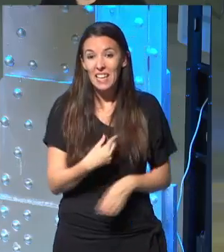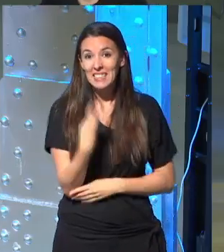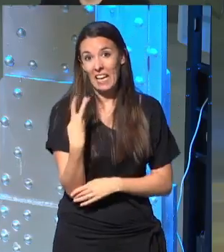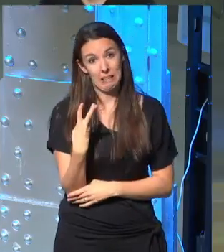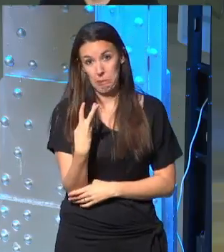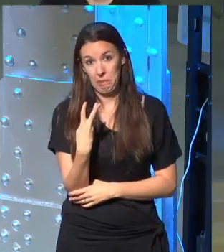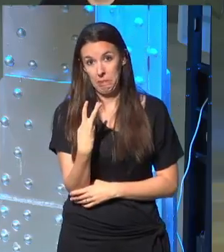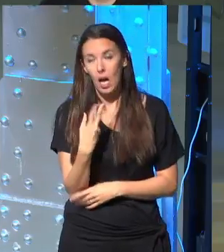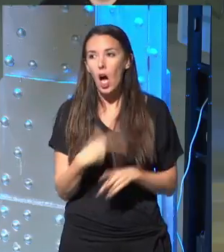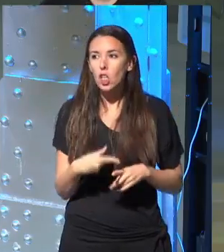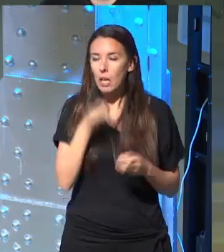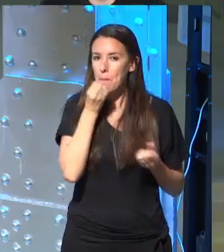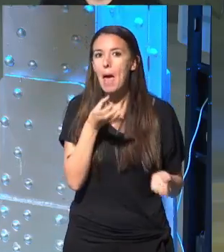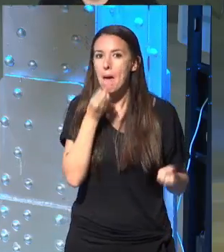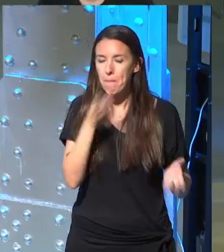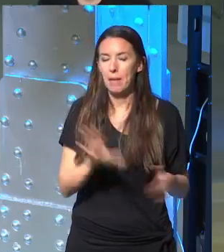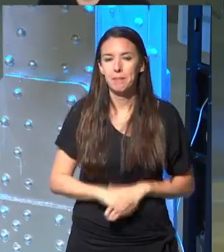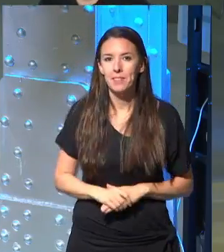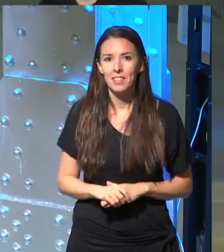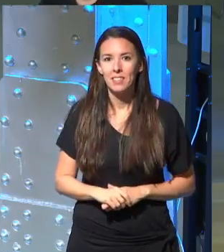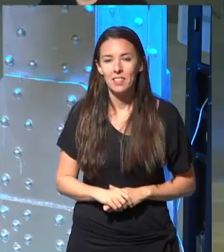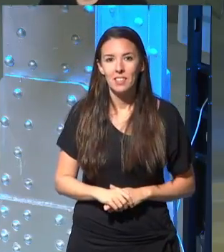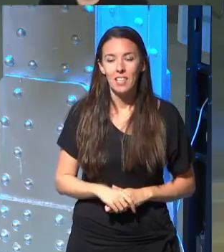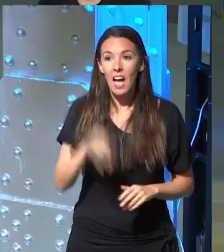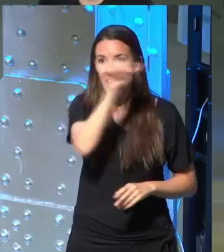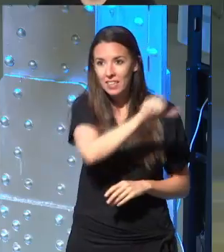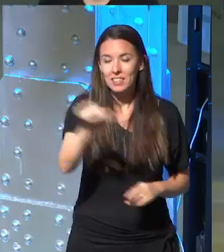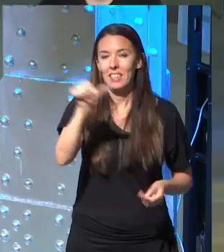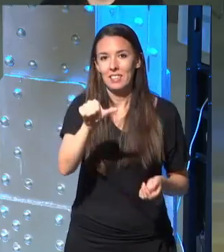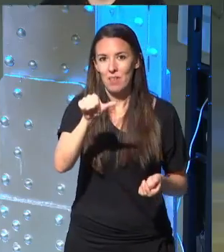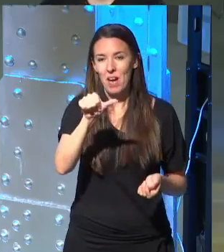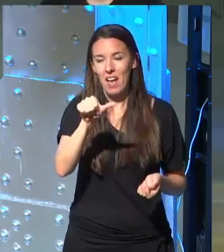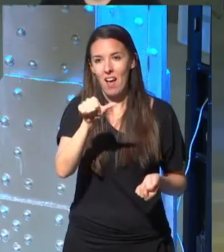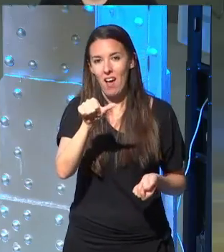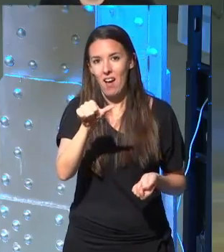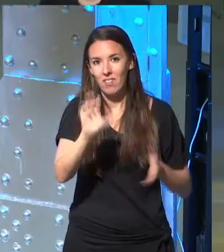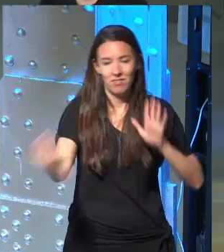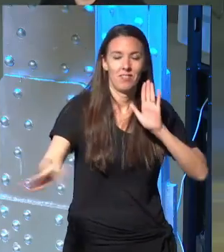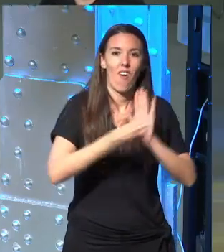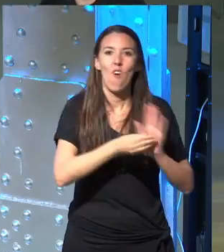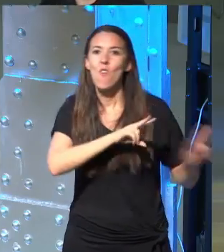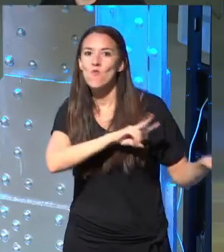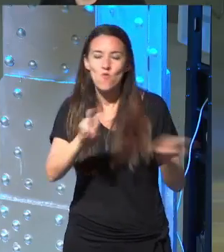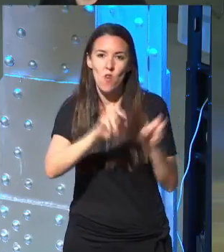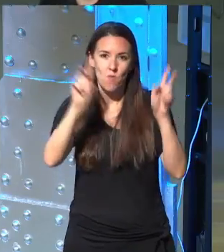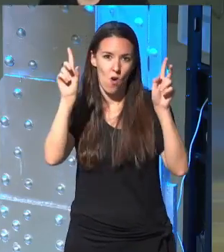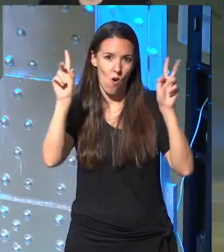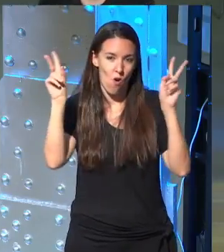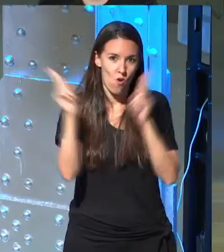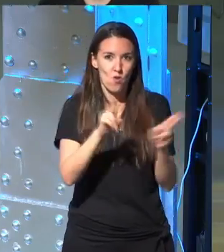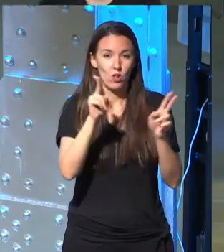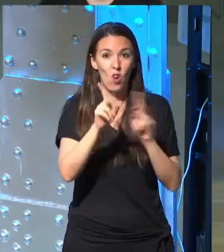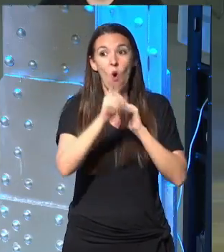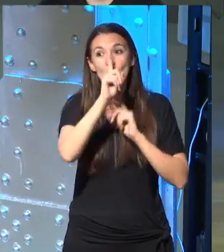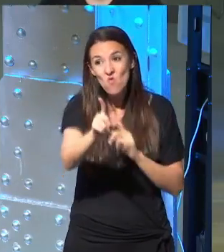O sea que la cosa va bien, va bien. Esta semana vamos a colgar un nuevo capítulo de los podcasts, ya lo hemos grabado después